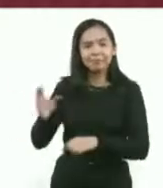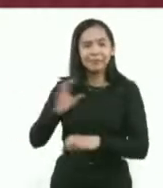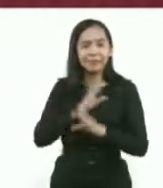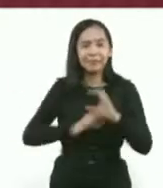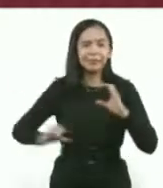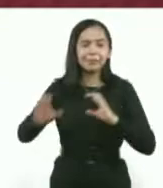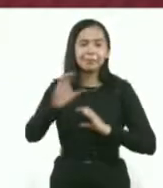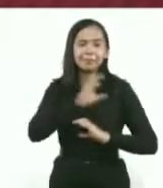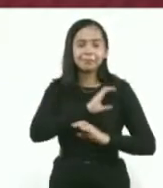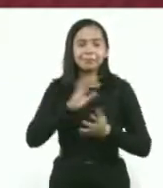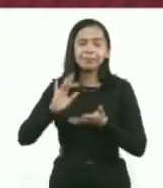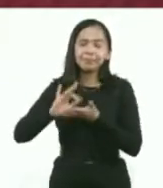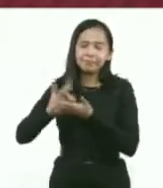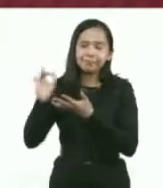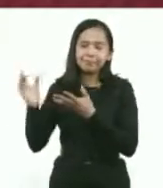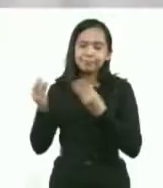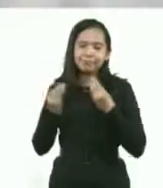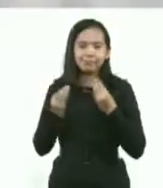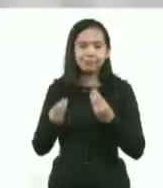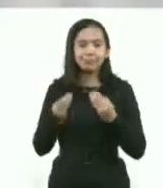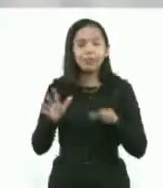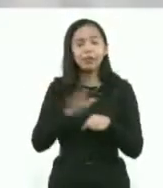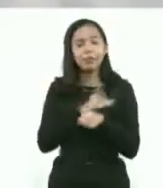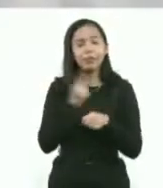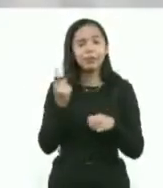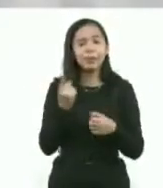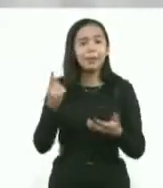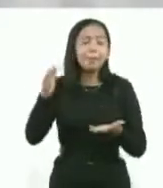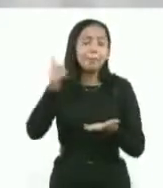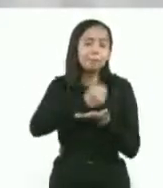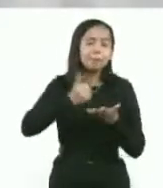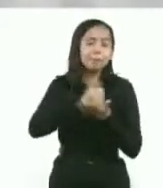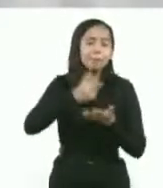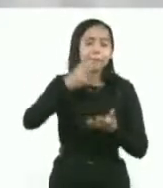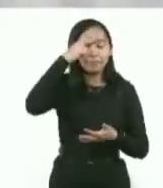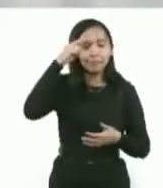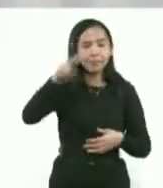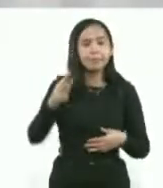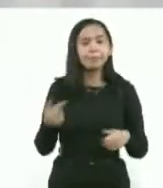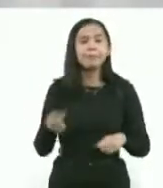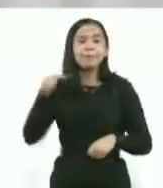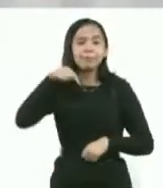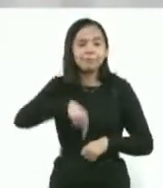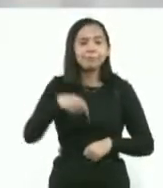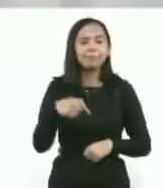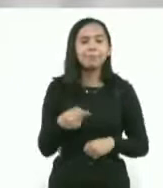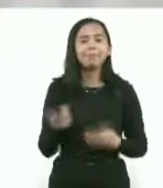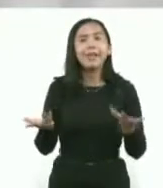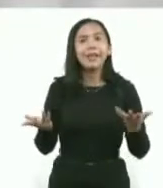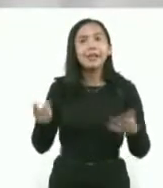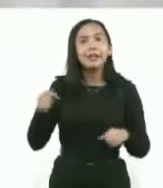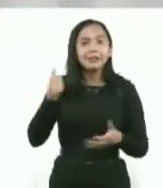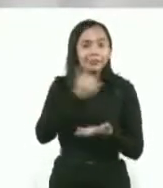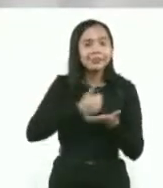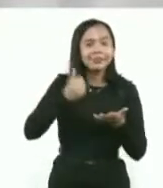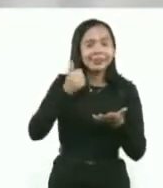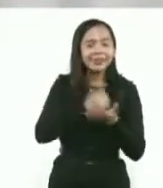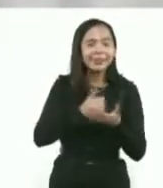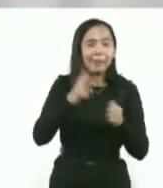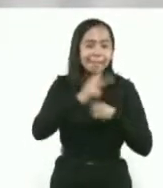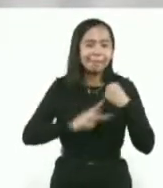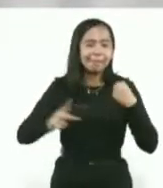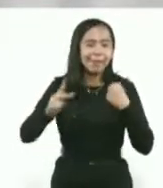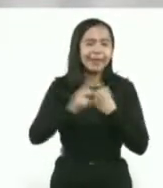este día tan especial, porque la Ciudad de México es, sin lugar a duda, la ciudad de nuestro